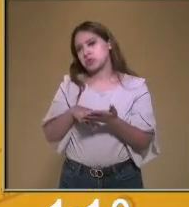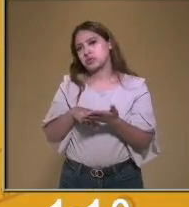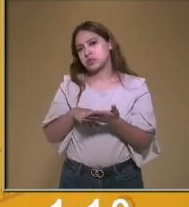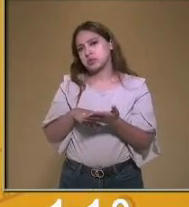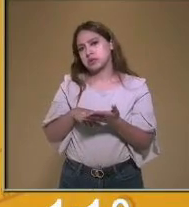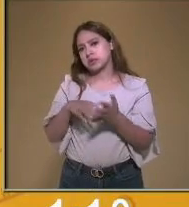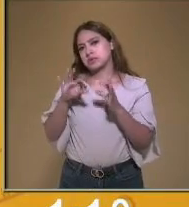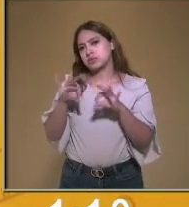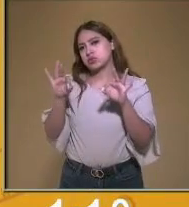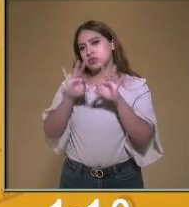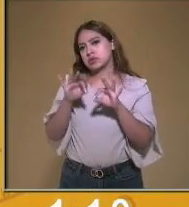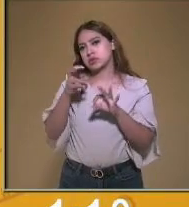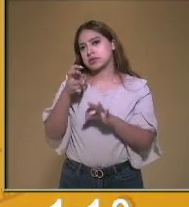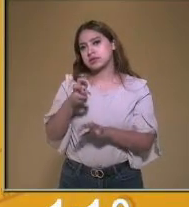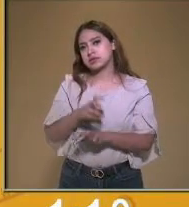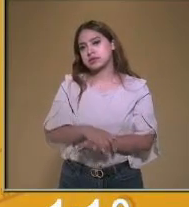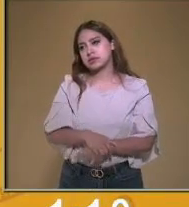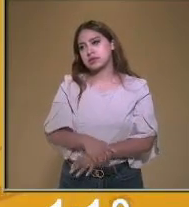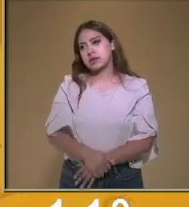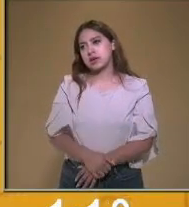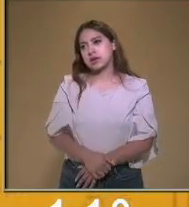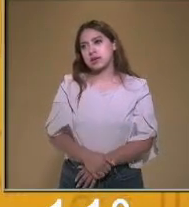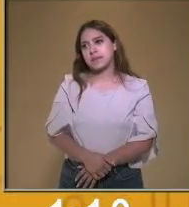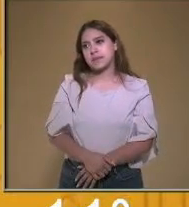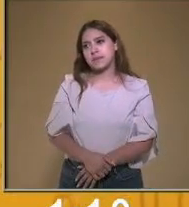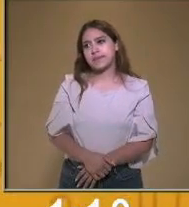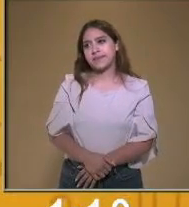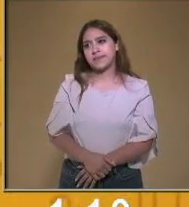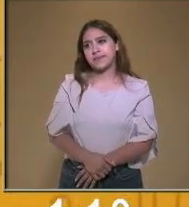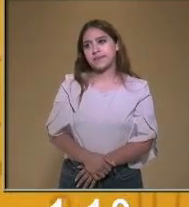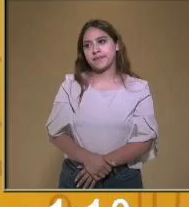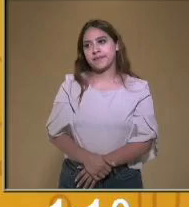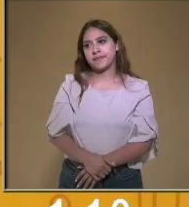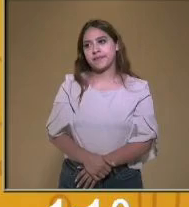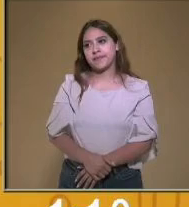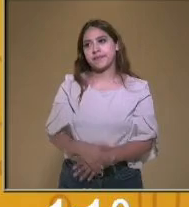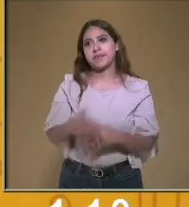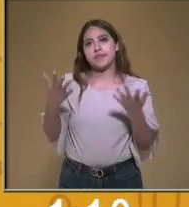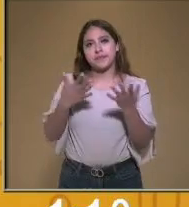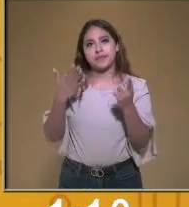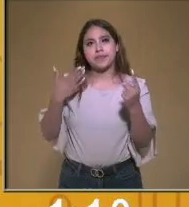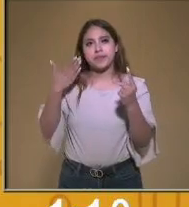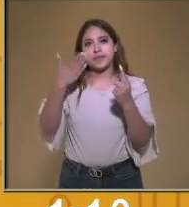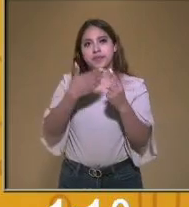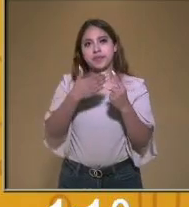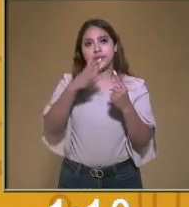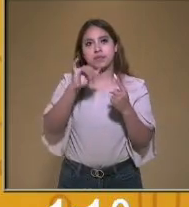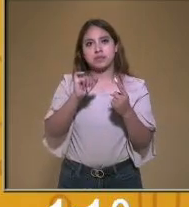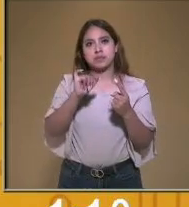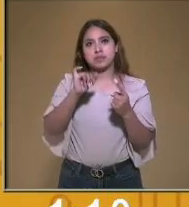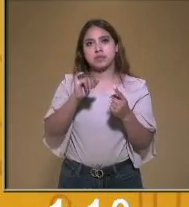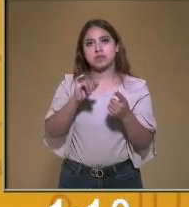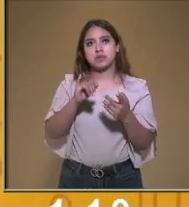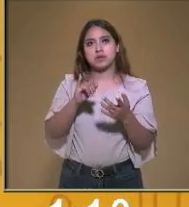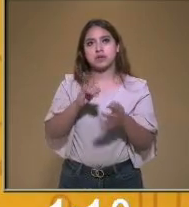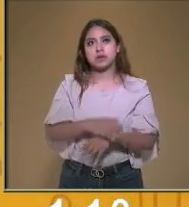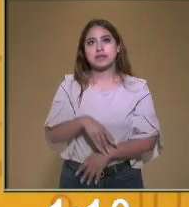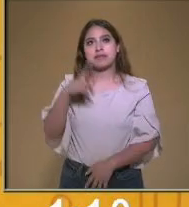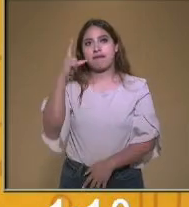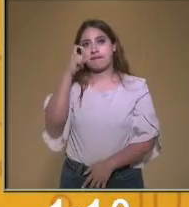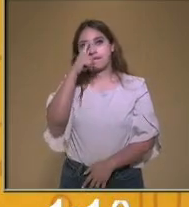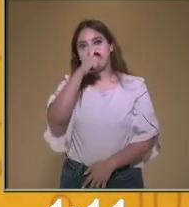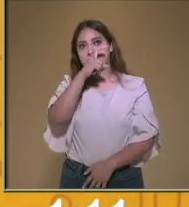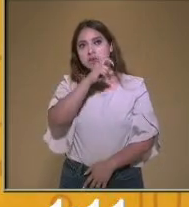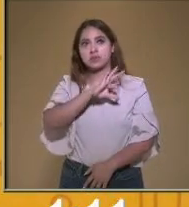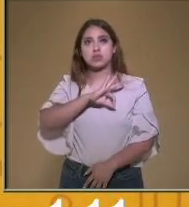fundamental el llegar a lograr un objetivo. Si no se respetan las reglas, pues difícilmente vamos a